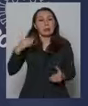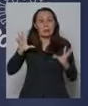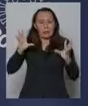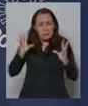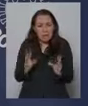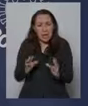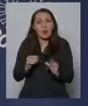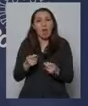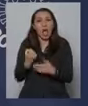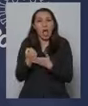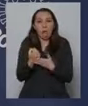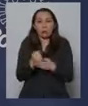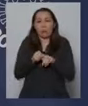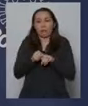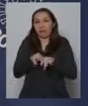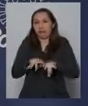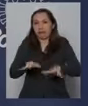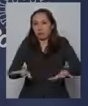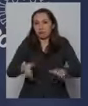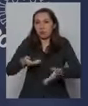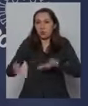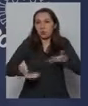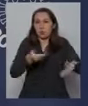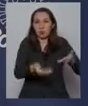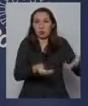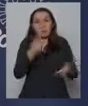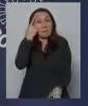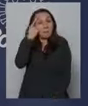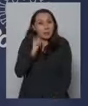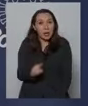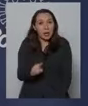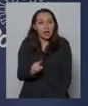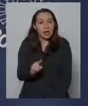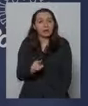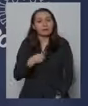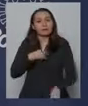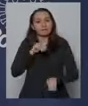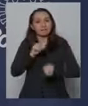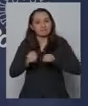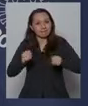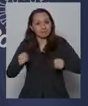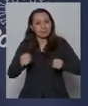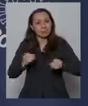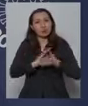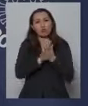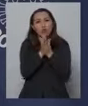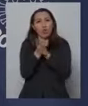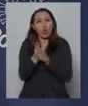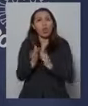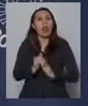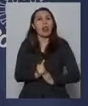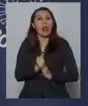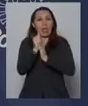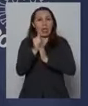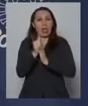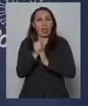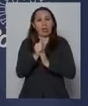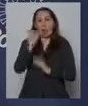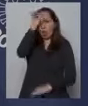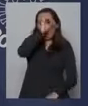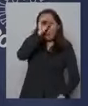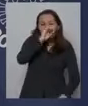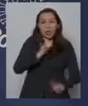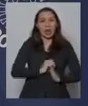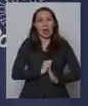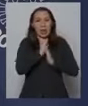la propagación del virus, el contagio. Sin embargo, hacemos un llamado a todos los líderes de opinión,